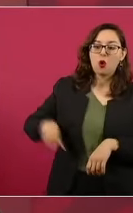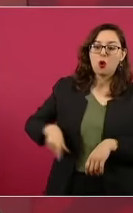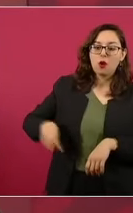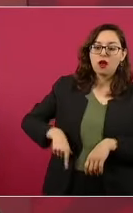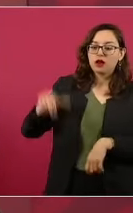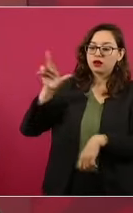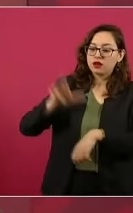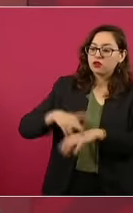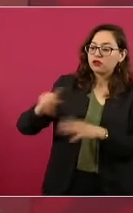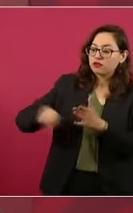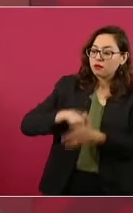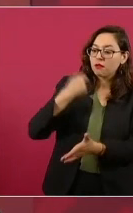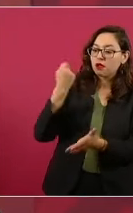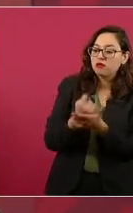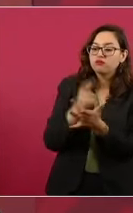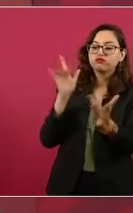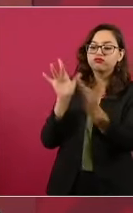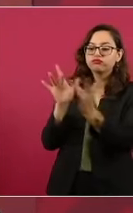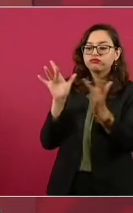gracias,